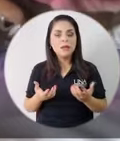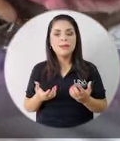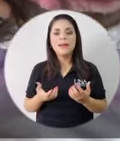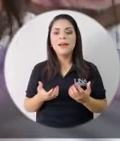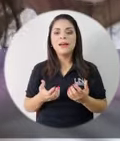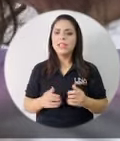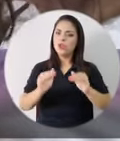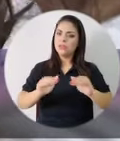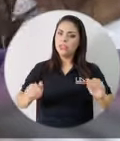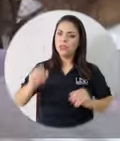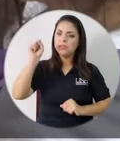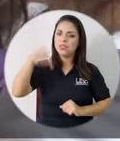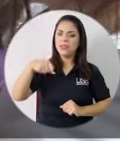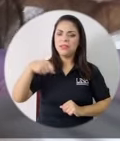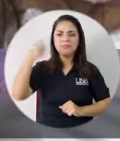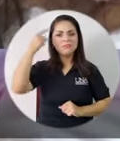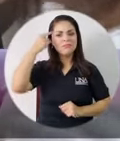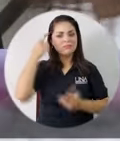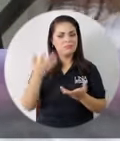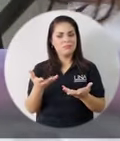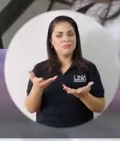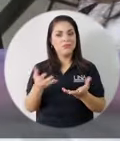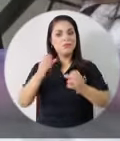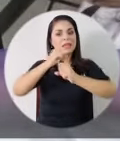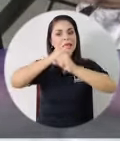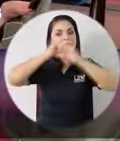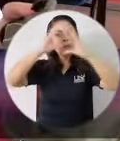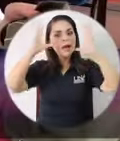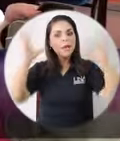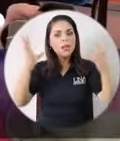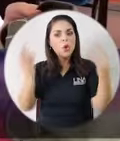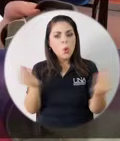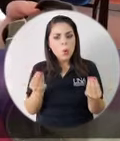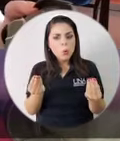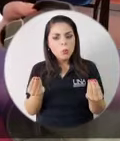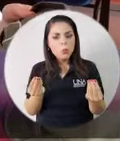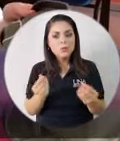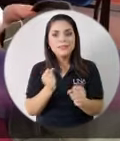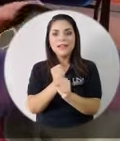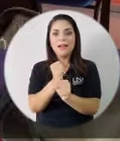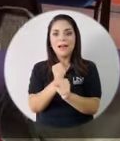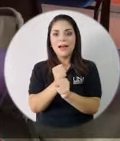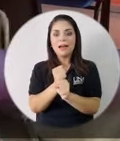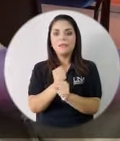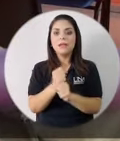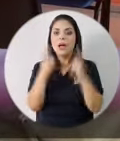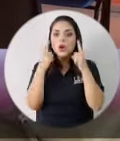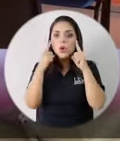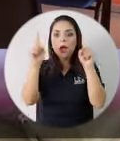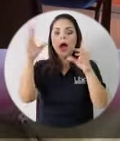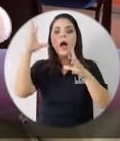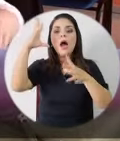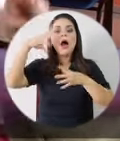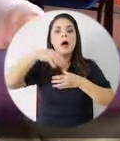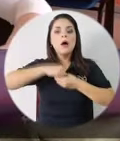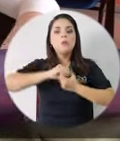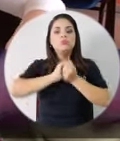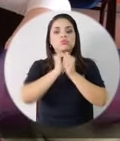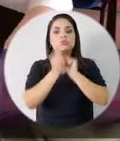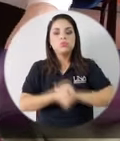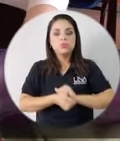quiere controlarlo. Pero los niños y niñas sí. Entonces, imagínense cómo hacer este trabajo precisamente